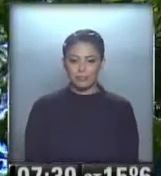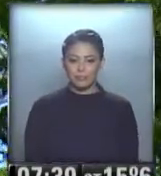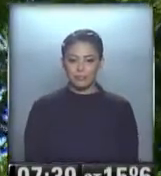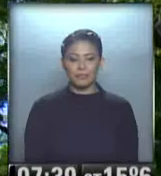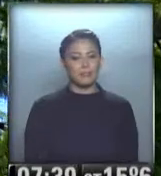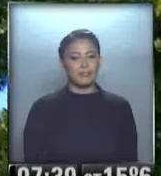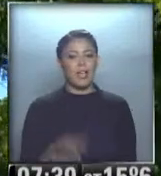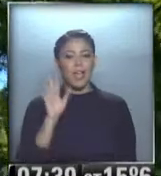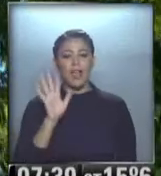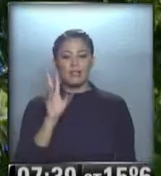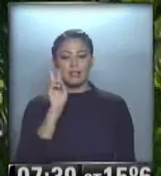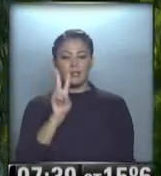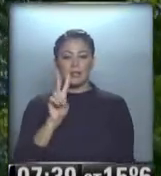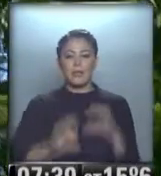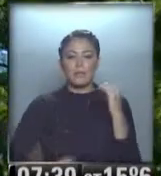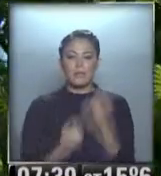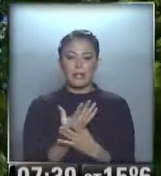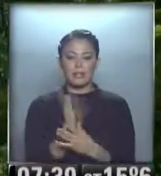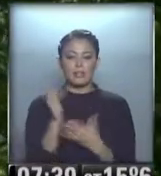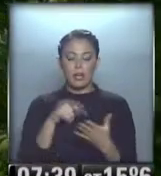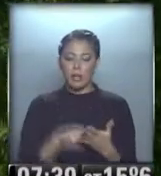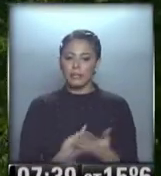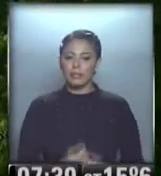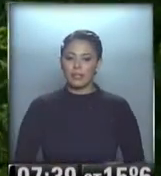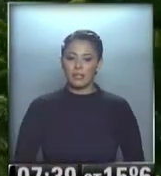¡Qué mañana en la ciudad de Buenos Aires! El cielo